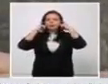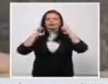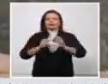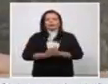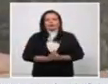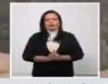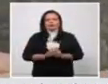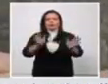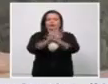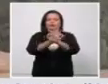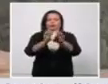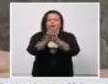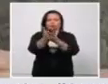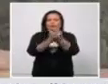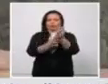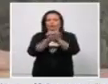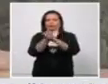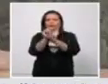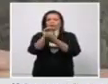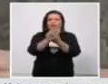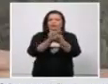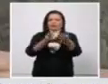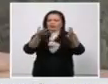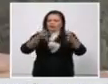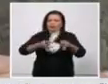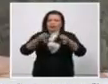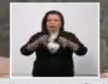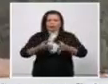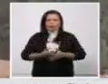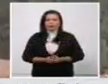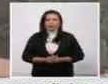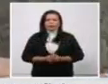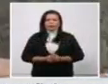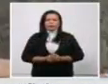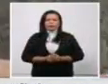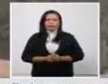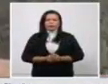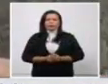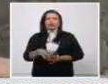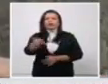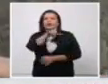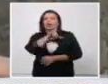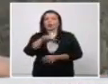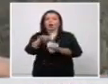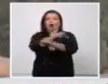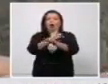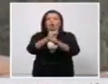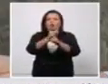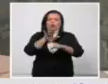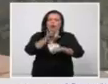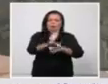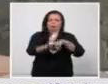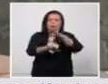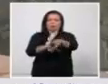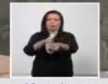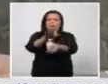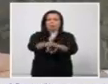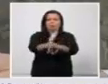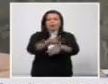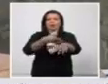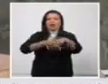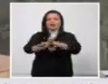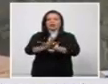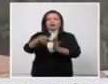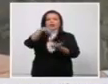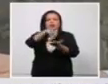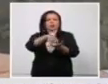permanente y constante de las manos, así igual la permanencia de los pasos podálicos a las entradas de los centros, es decir, la